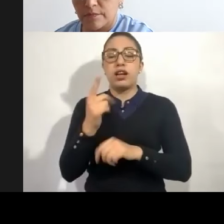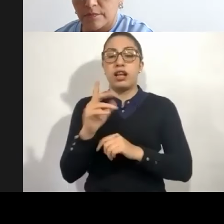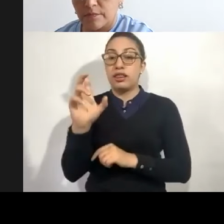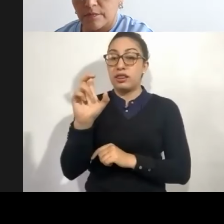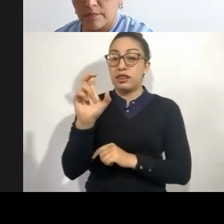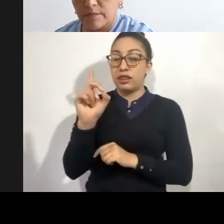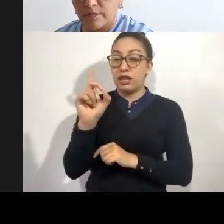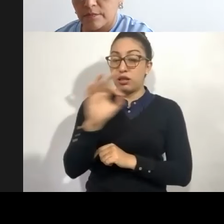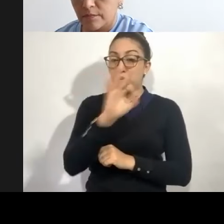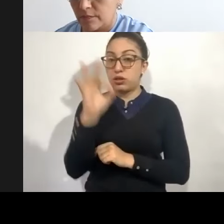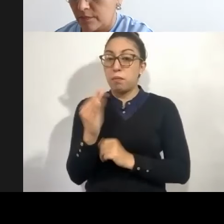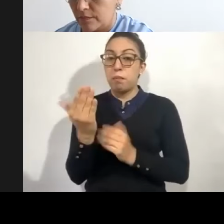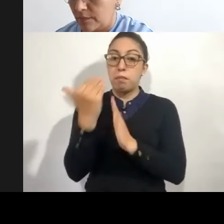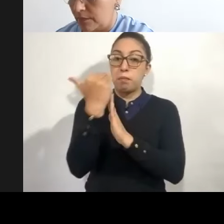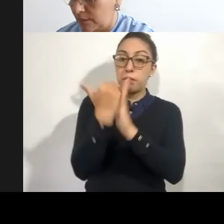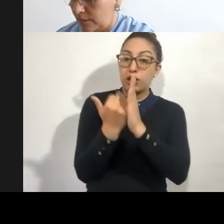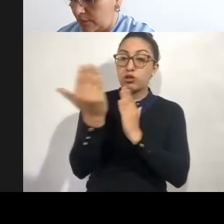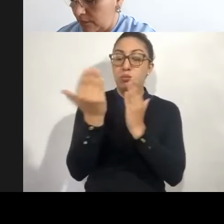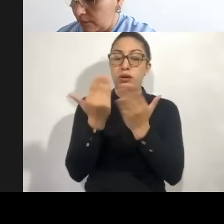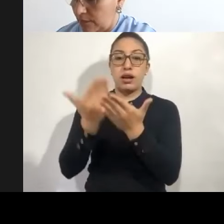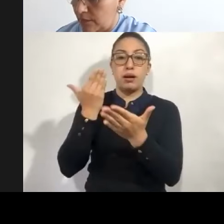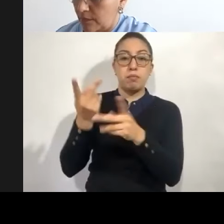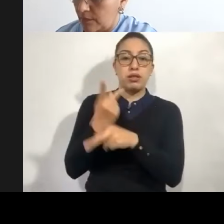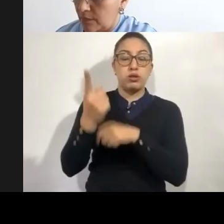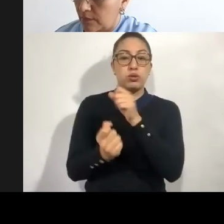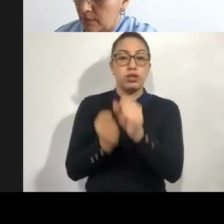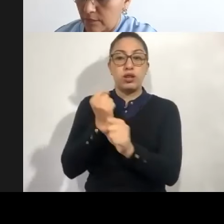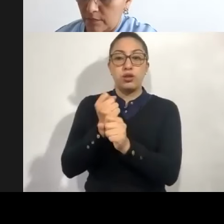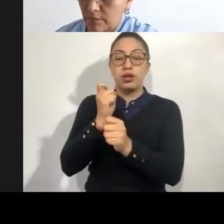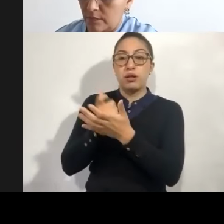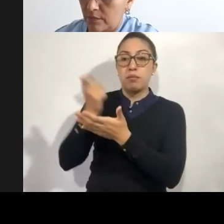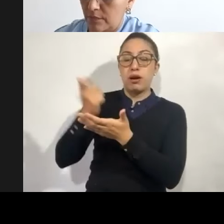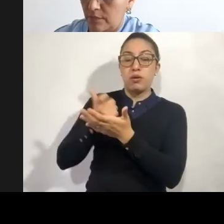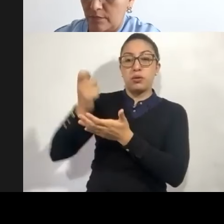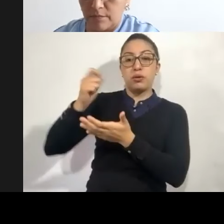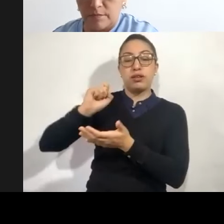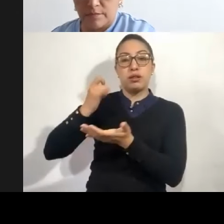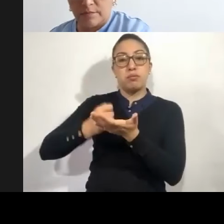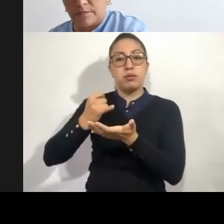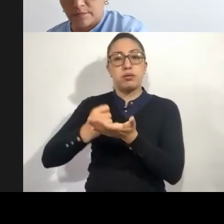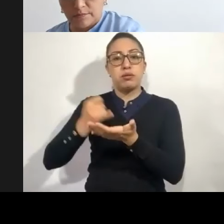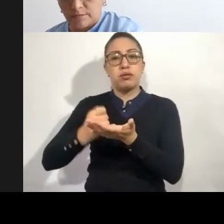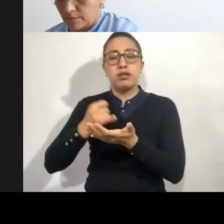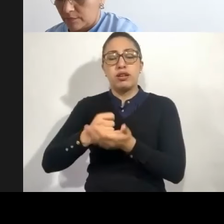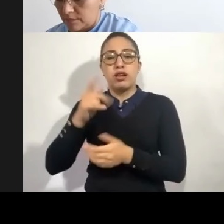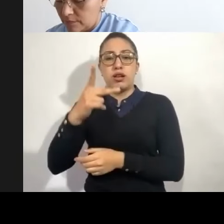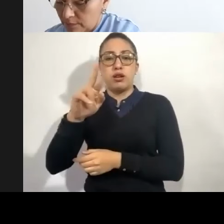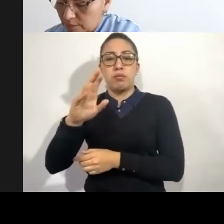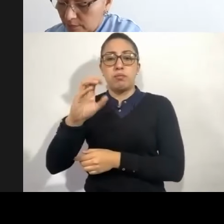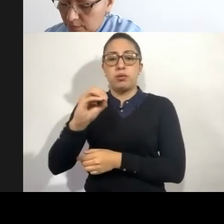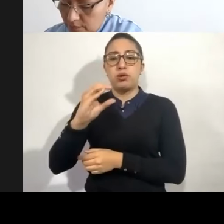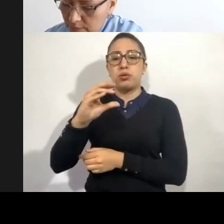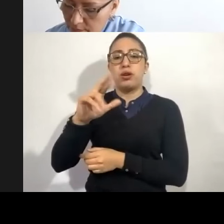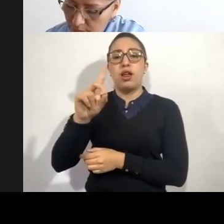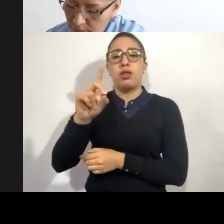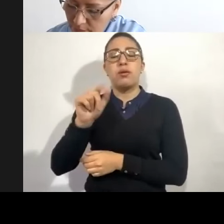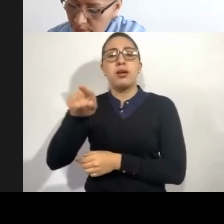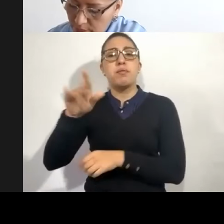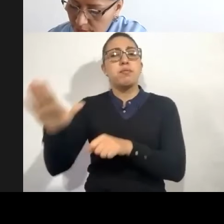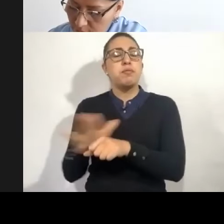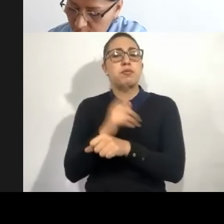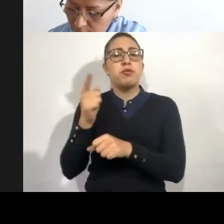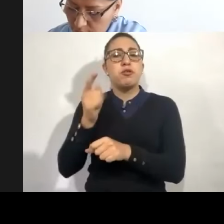año anterior de colaboración fiscal y de incentivos. ¿En qué falló la Procuraduría o por qué nos está lastimando, señor Procurador,